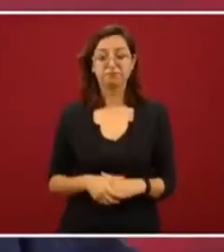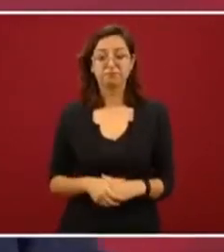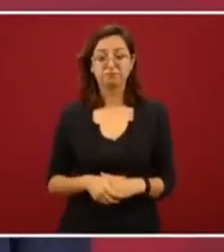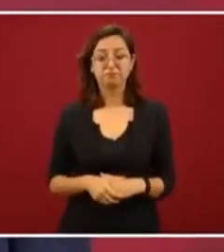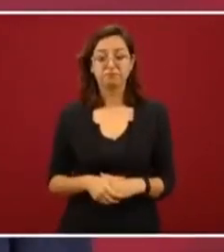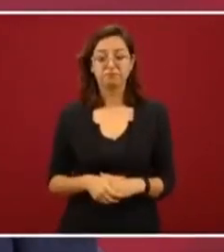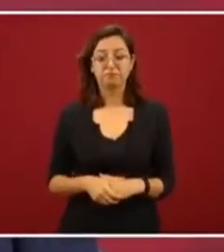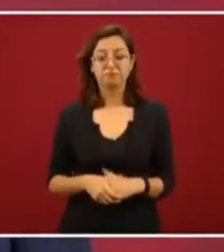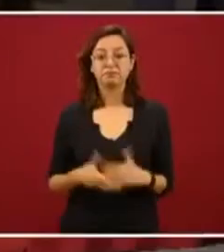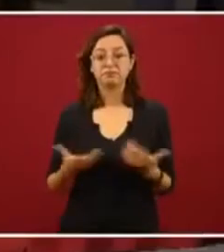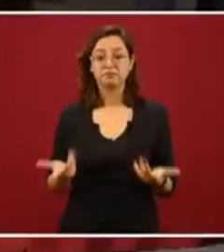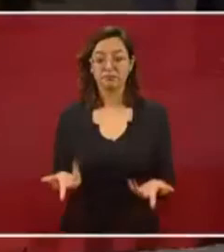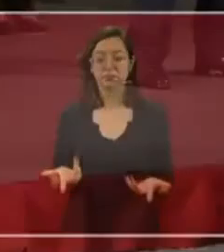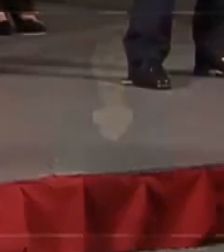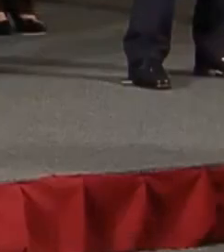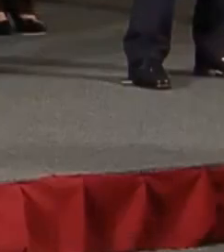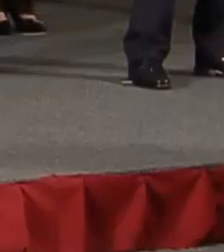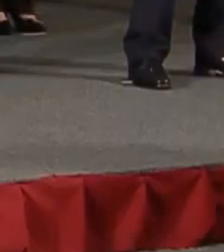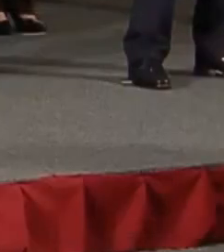porque la recaudación